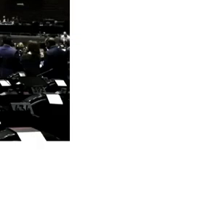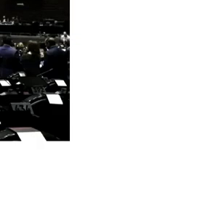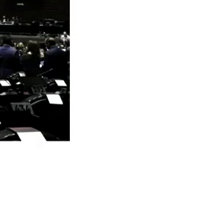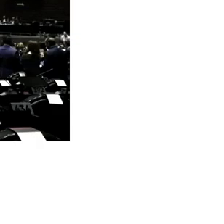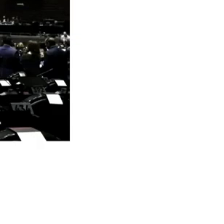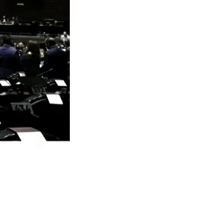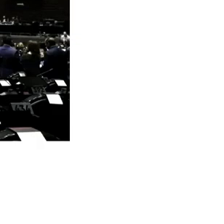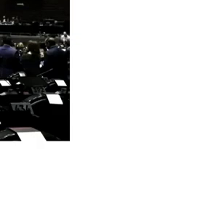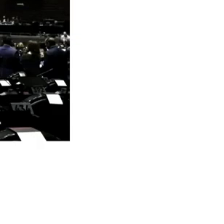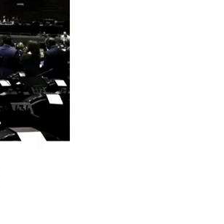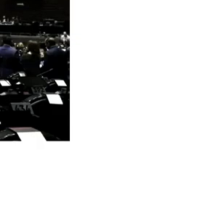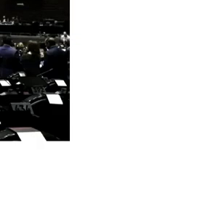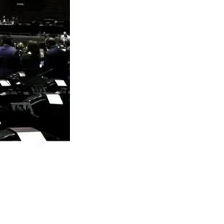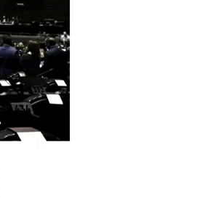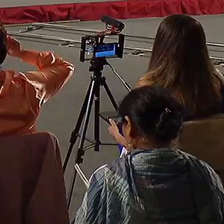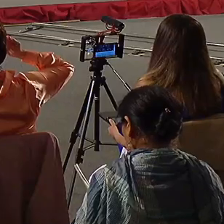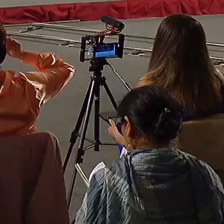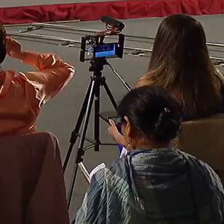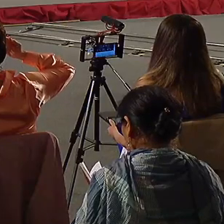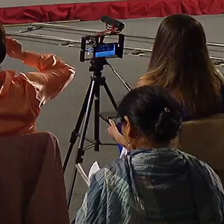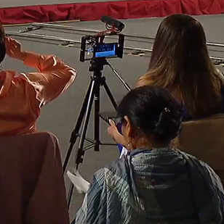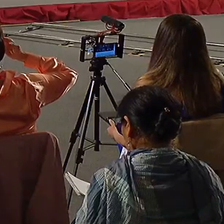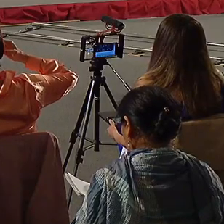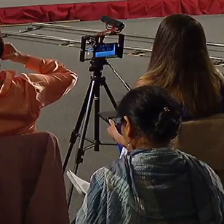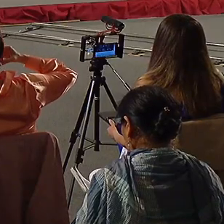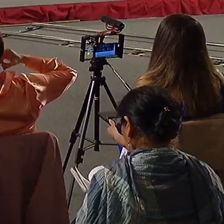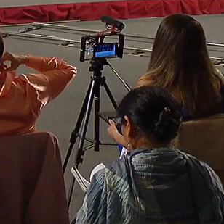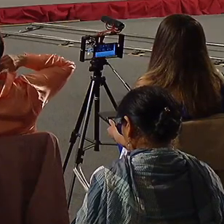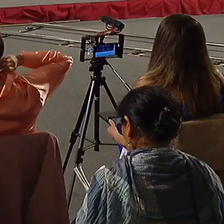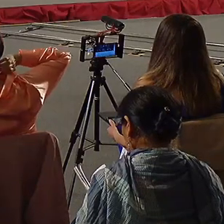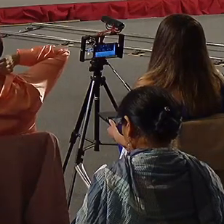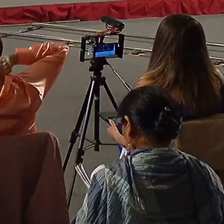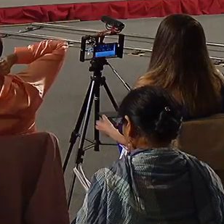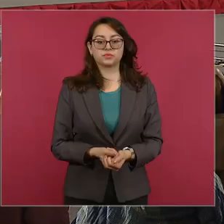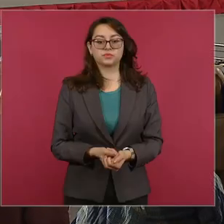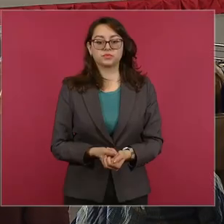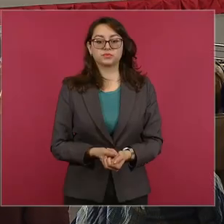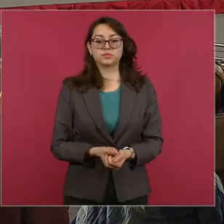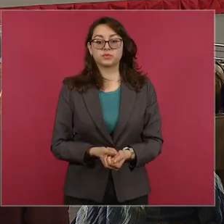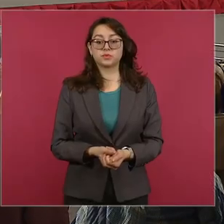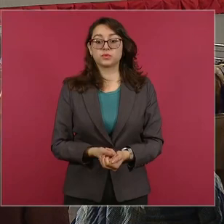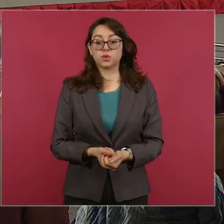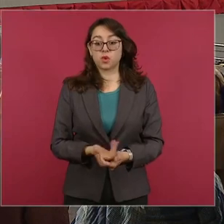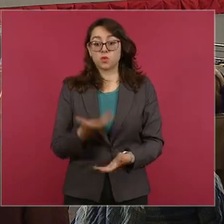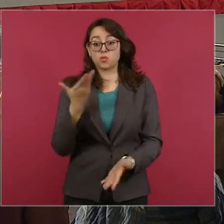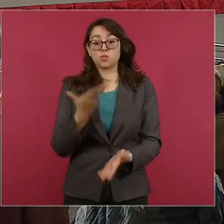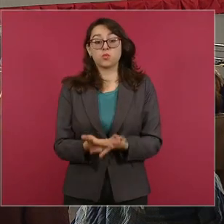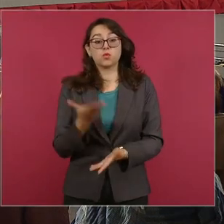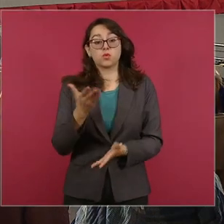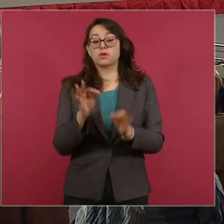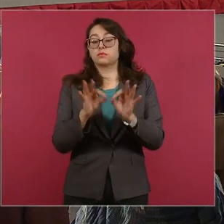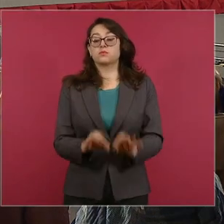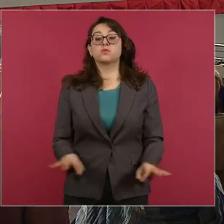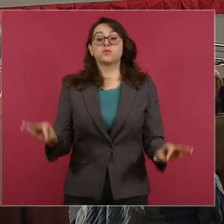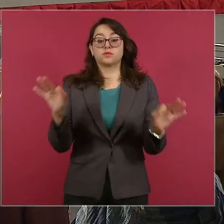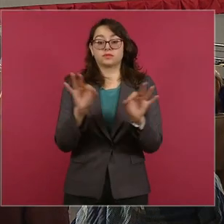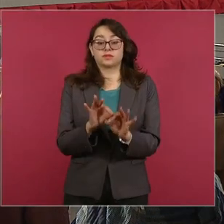importantísimo, 60